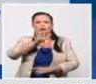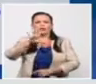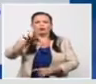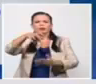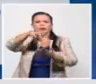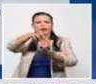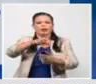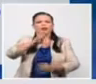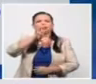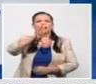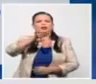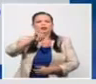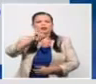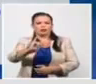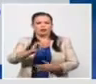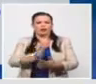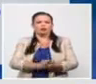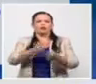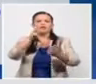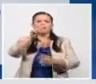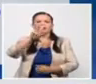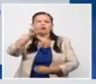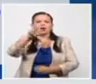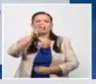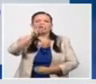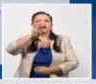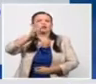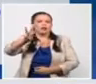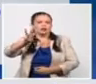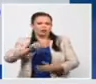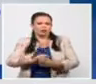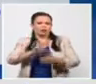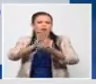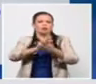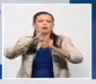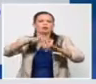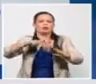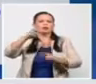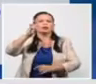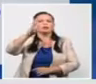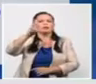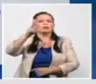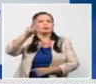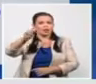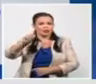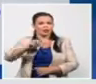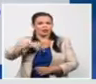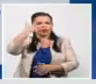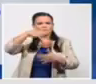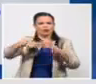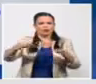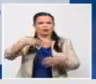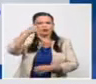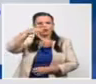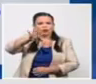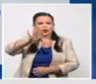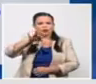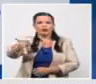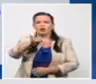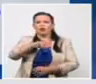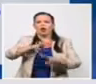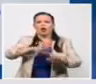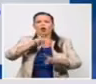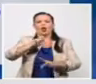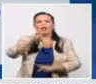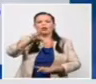Río 36, Villa Clara 23, Matanzas 20, Artemisa 14, al igual que Holguín,